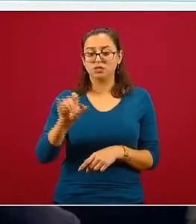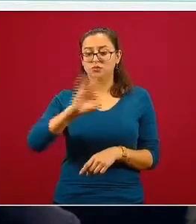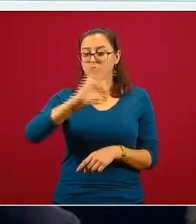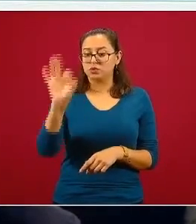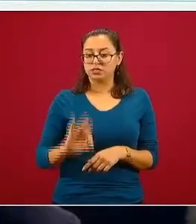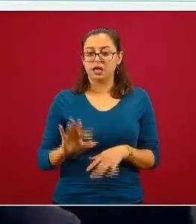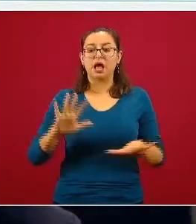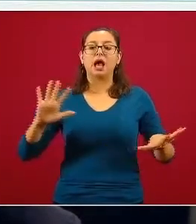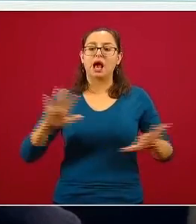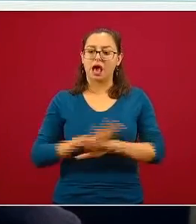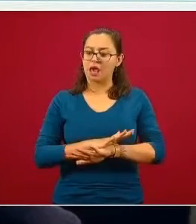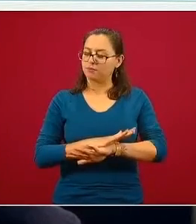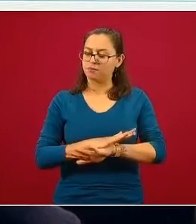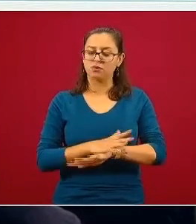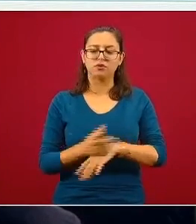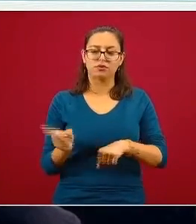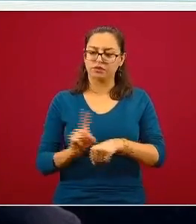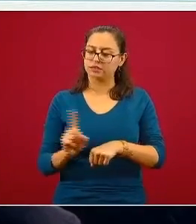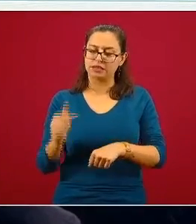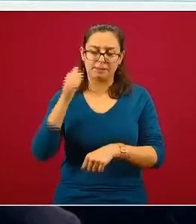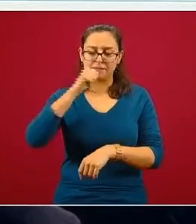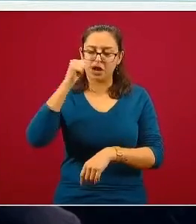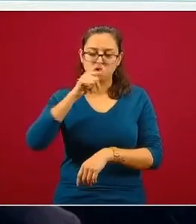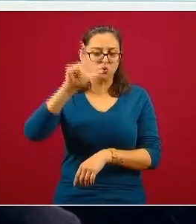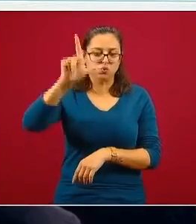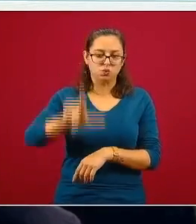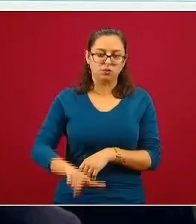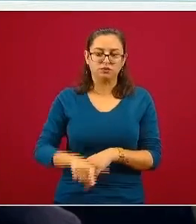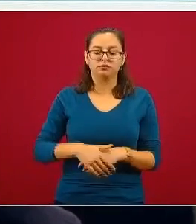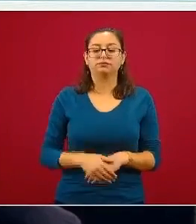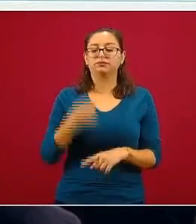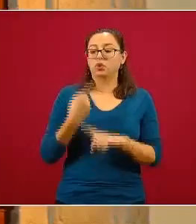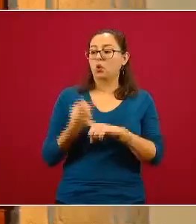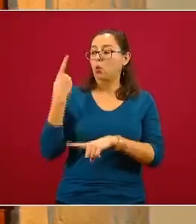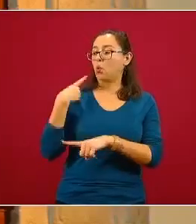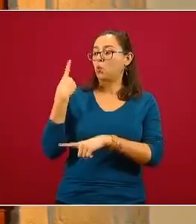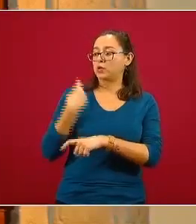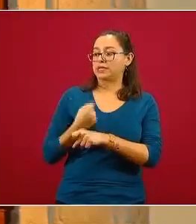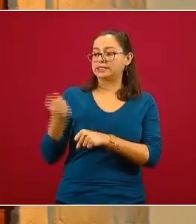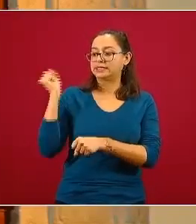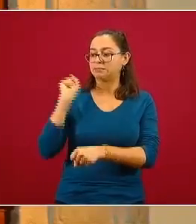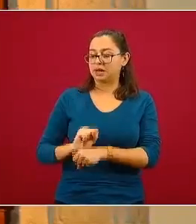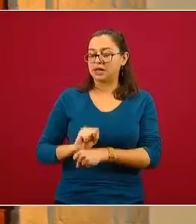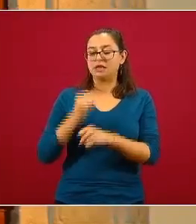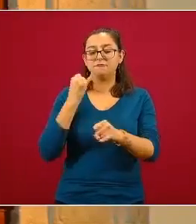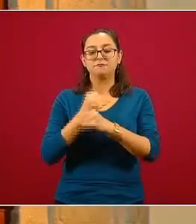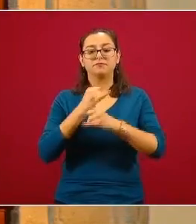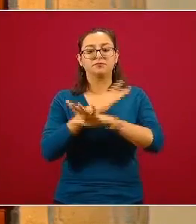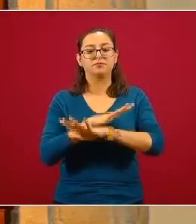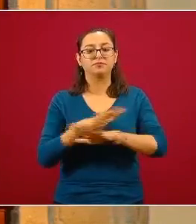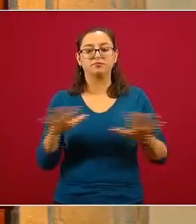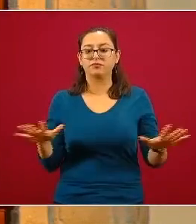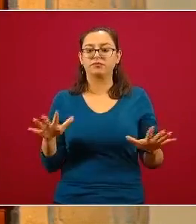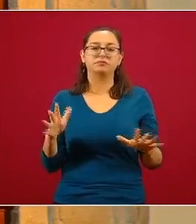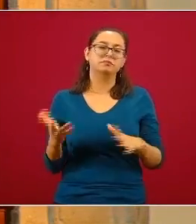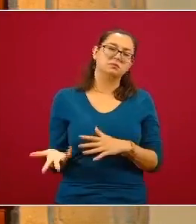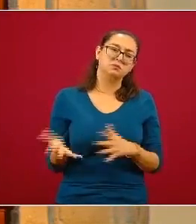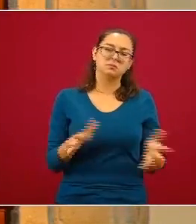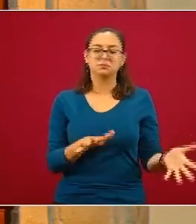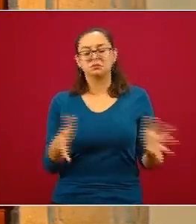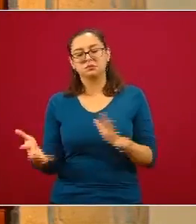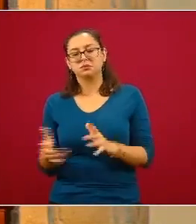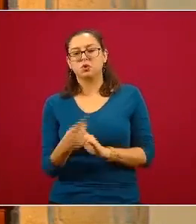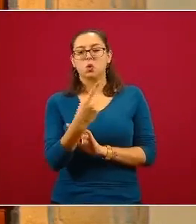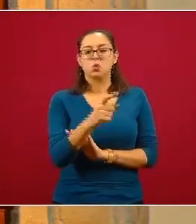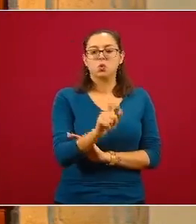la siguiente diapositiva. Si recuerdan, la última semana o hace una semana que presentábamos esta información, siempre andábamos